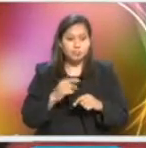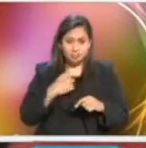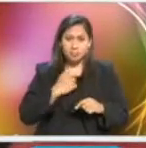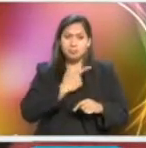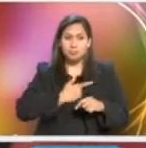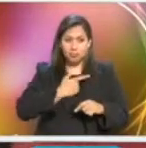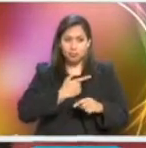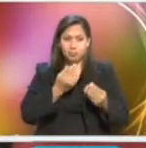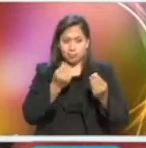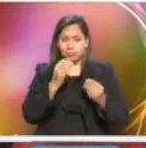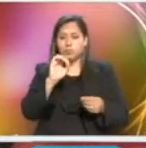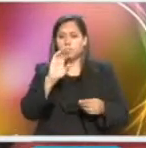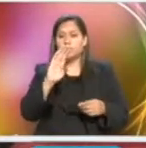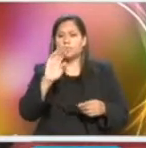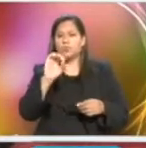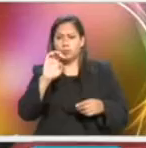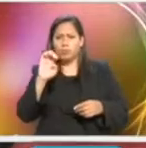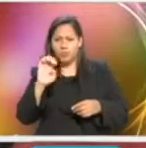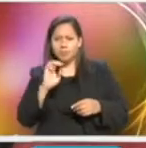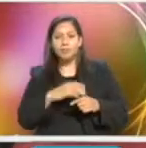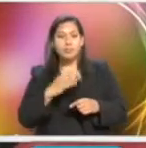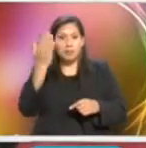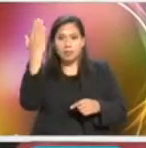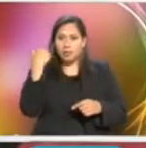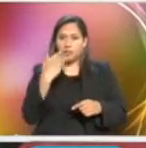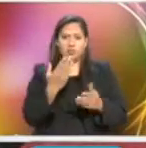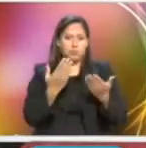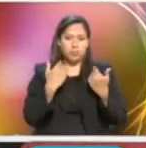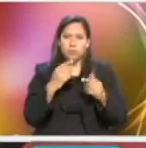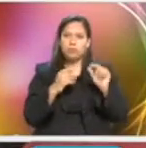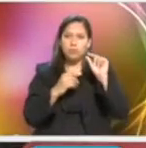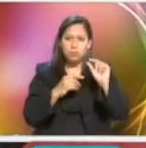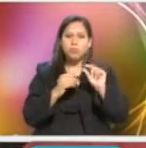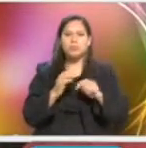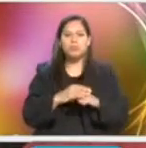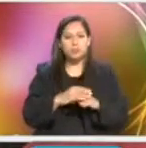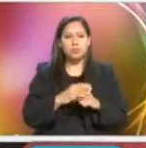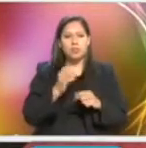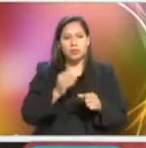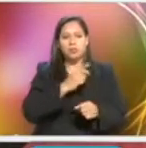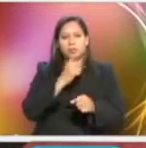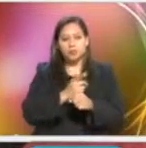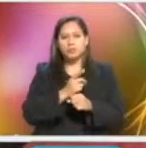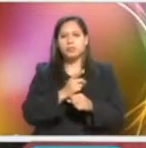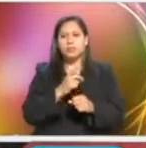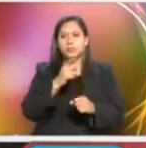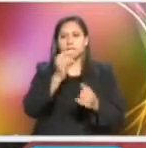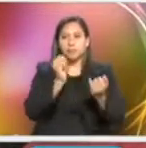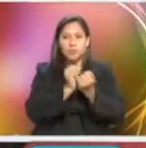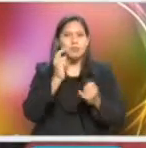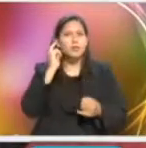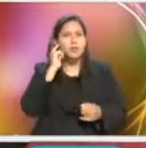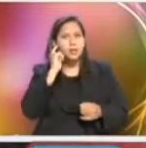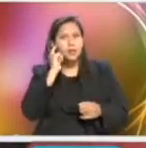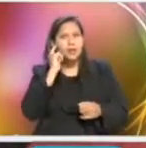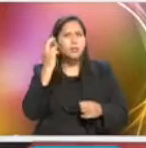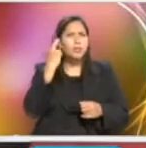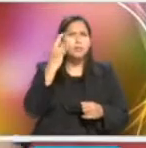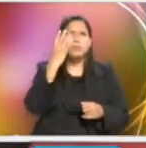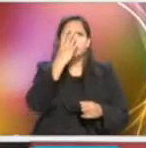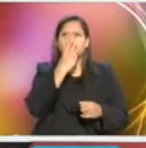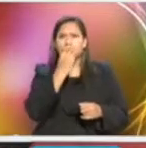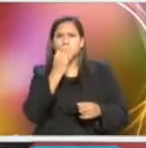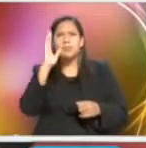gustó muchísimo el oboe, y en aquel entonces no había muchos oboístas en México, entonces era una gran oportunidad. Además el sonido del oboe es hermoso,